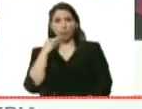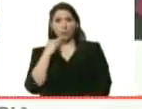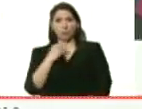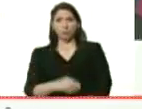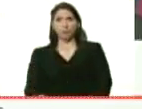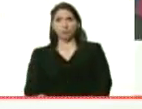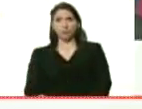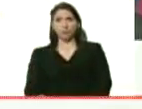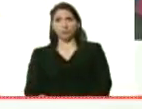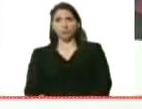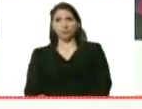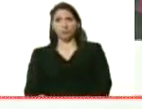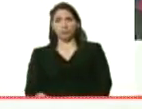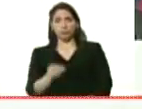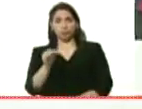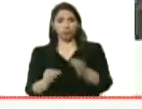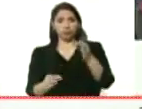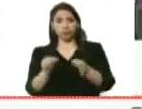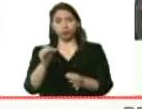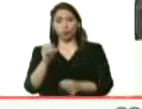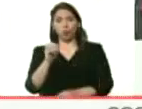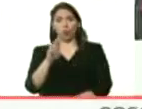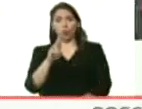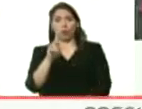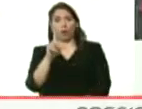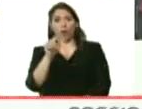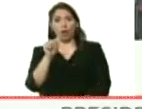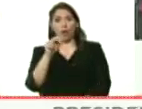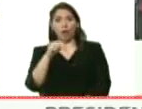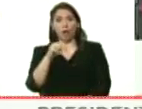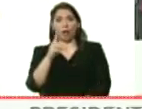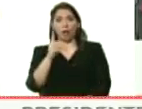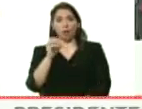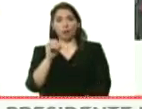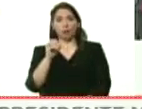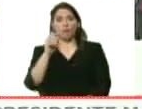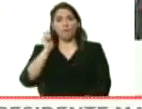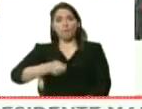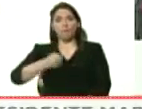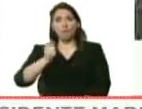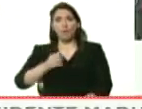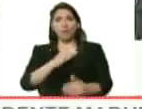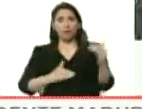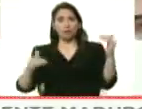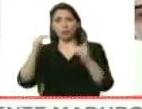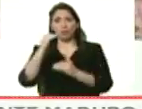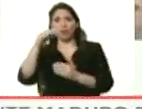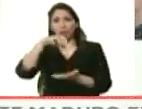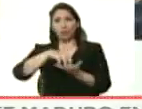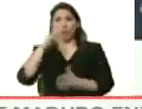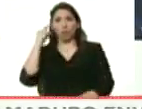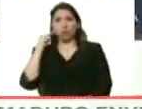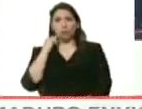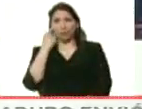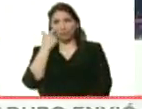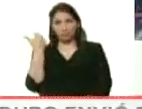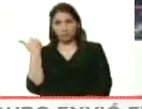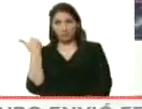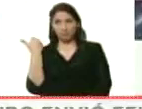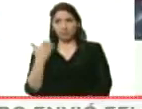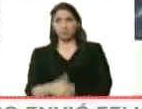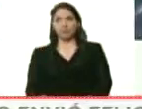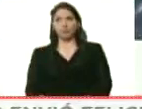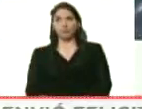ciudadano abogado Orlando José Alcalá Llanes, fiscal superior del Estado de Bolívar, estimado mío,